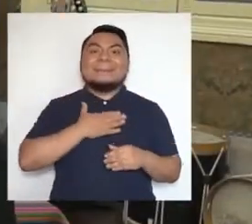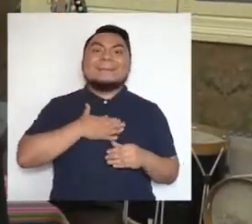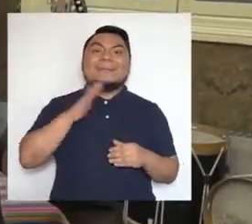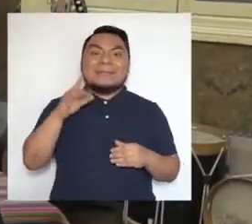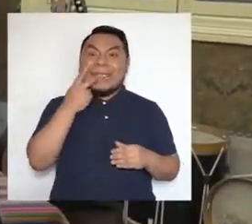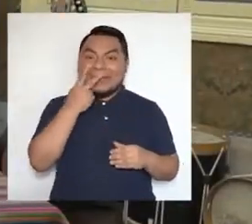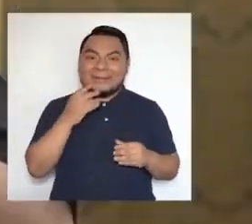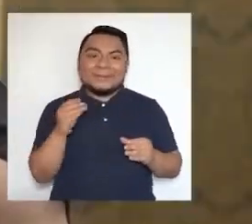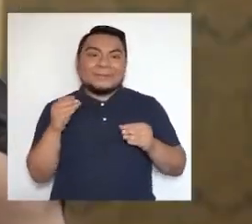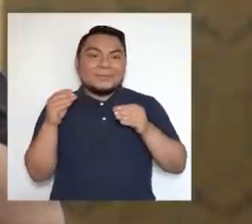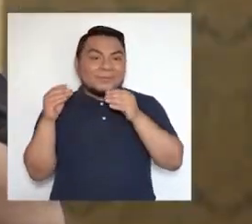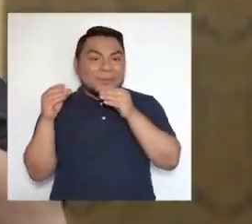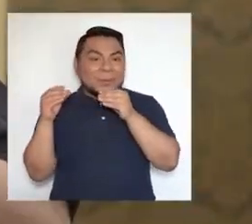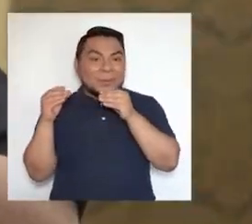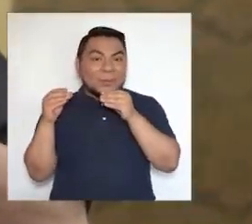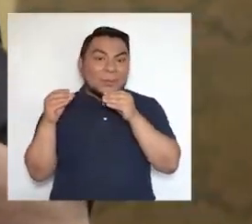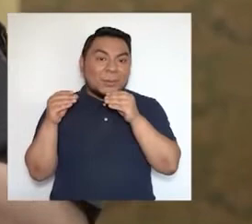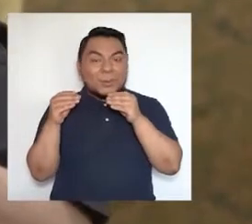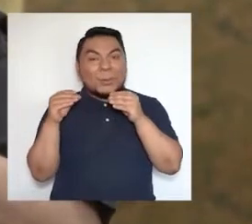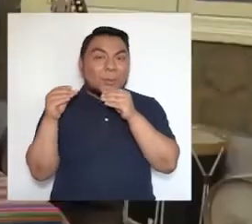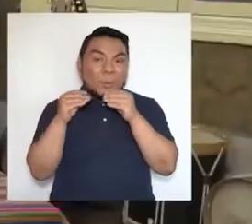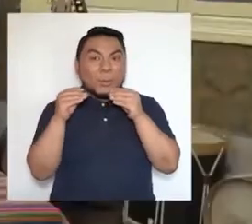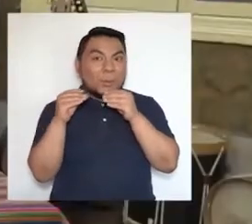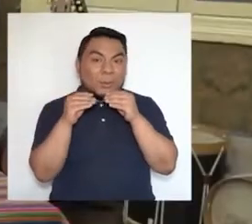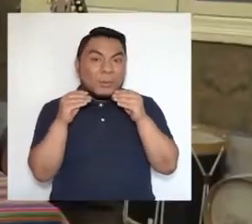Ahí va, a ver.